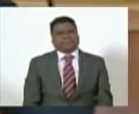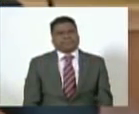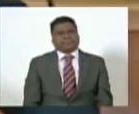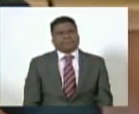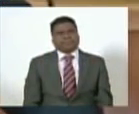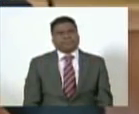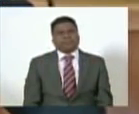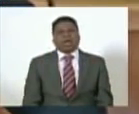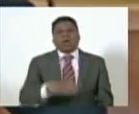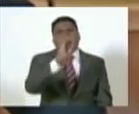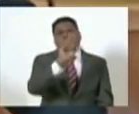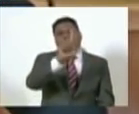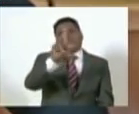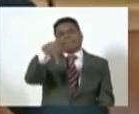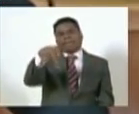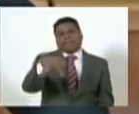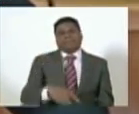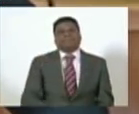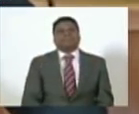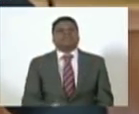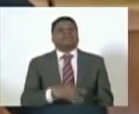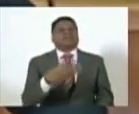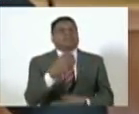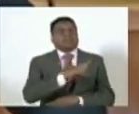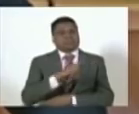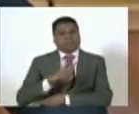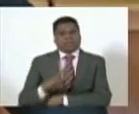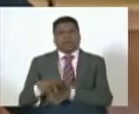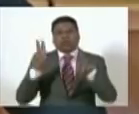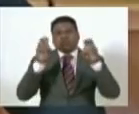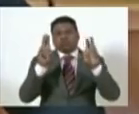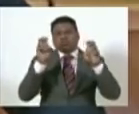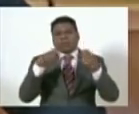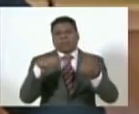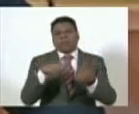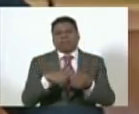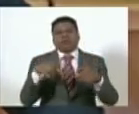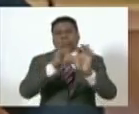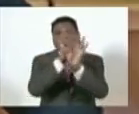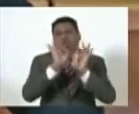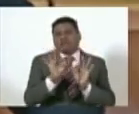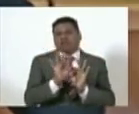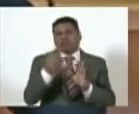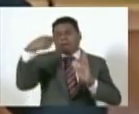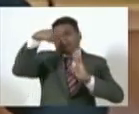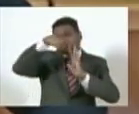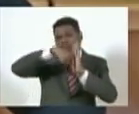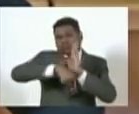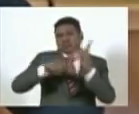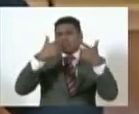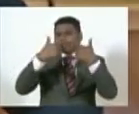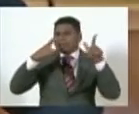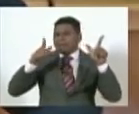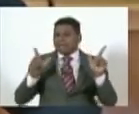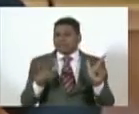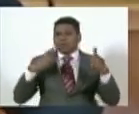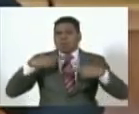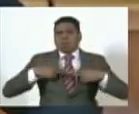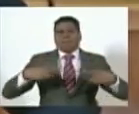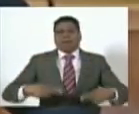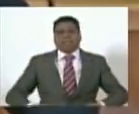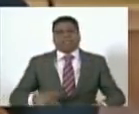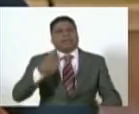Así que las OLP deben adquirir su nuevo carácter profundo de liberación humanista